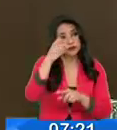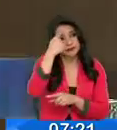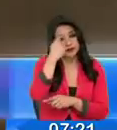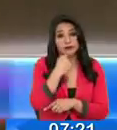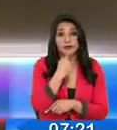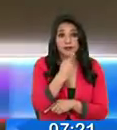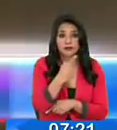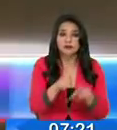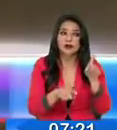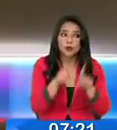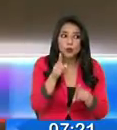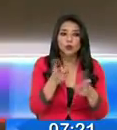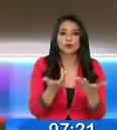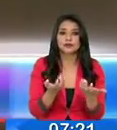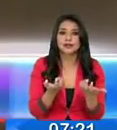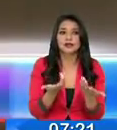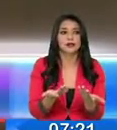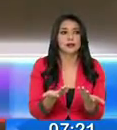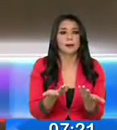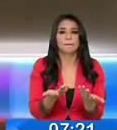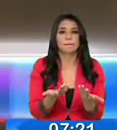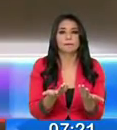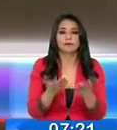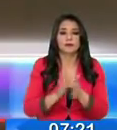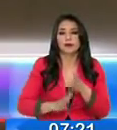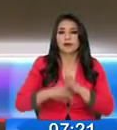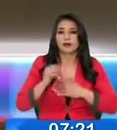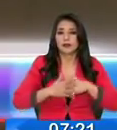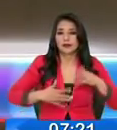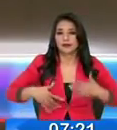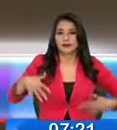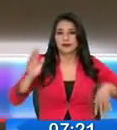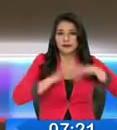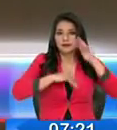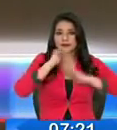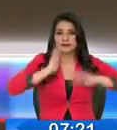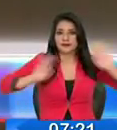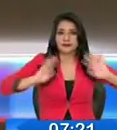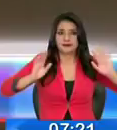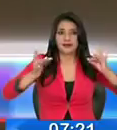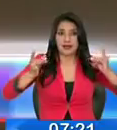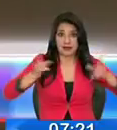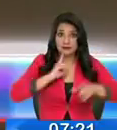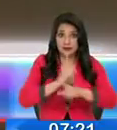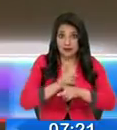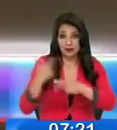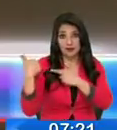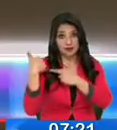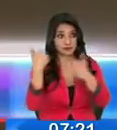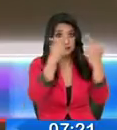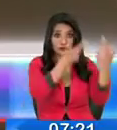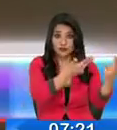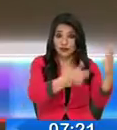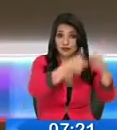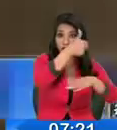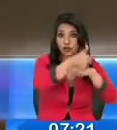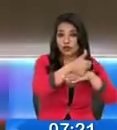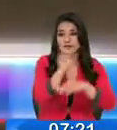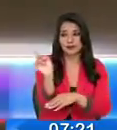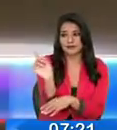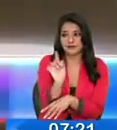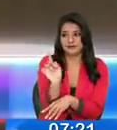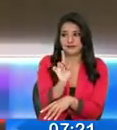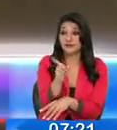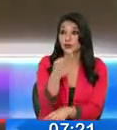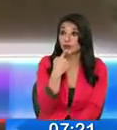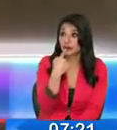algunos sectores, lo que quiere es zafarse del problema por lo delicado que es el tema. No, más bien, justamente por lo que usted